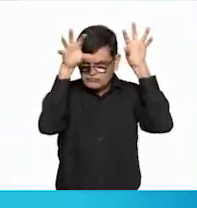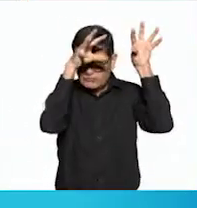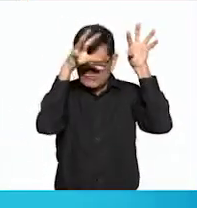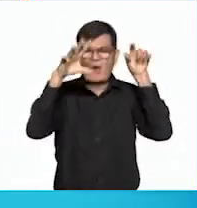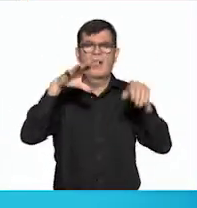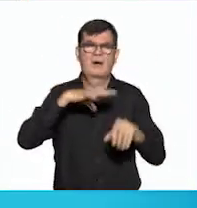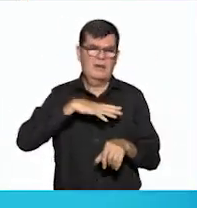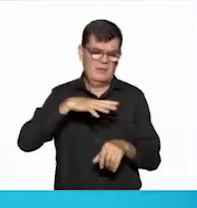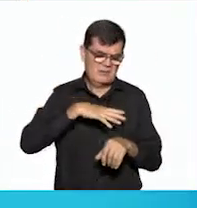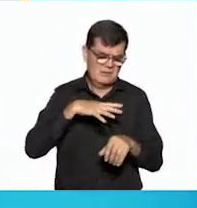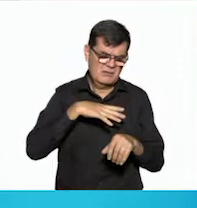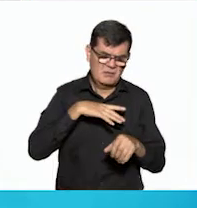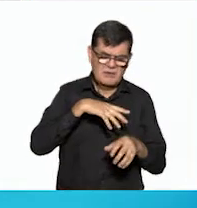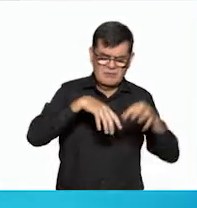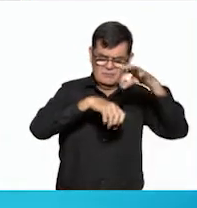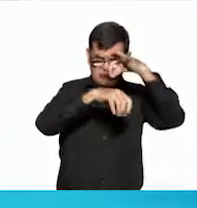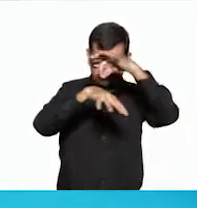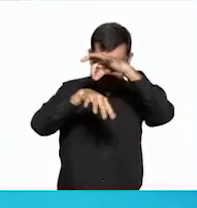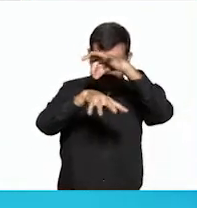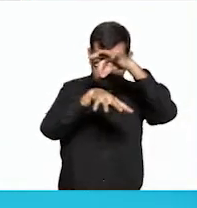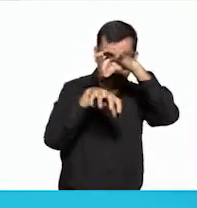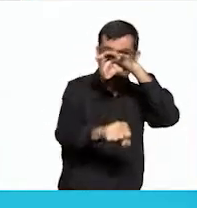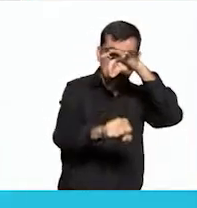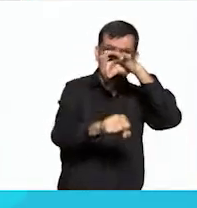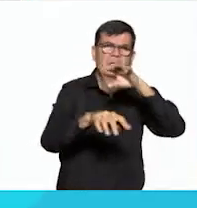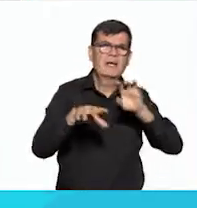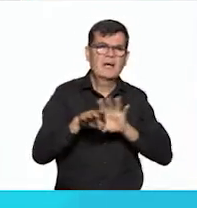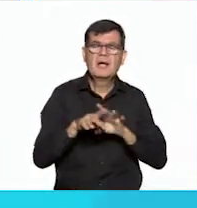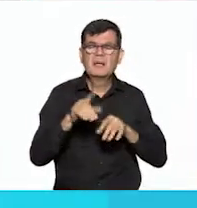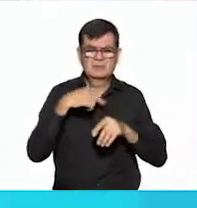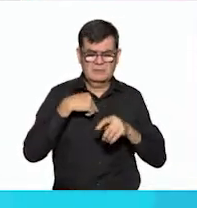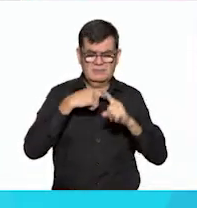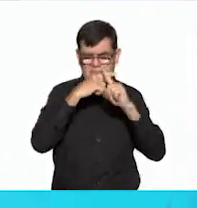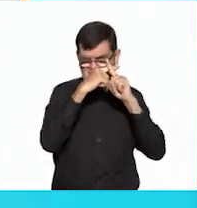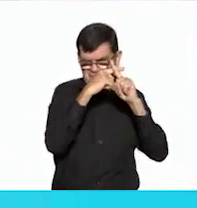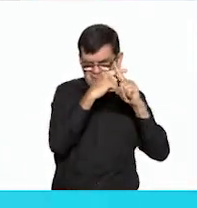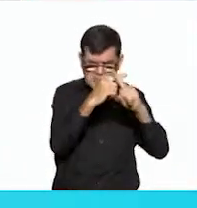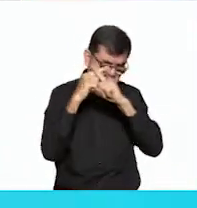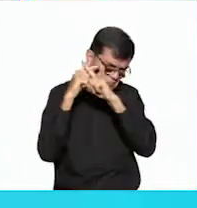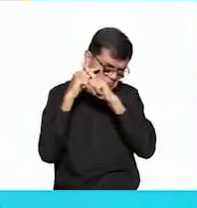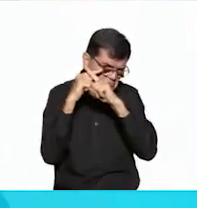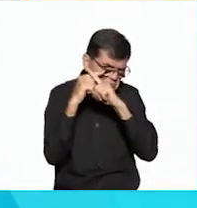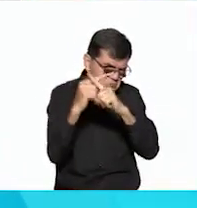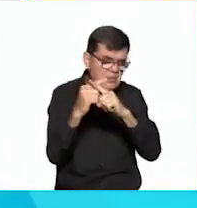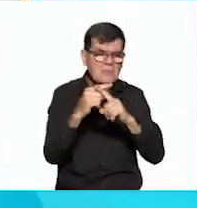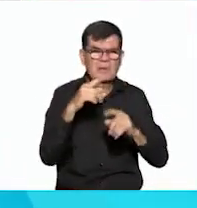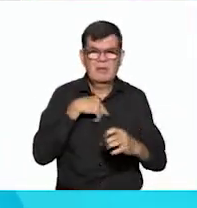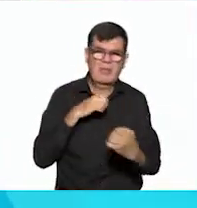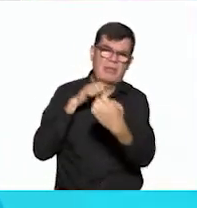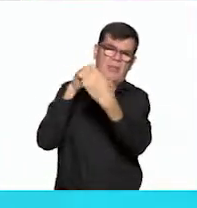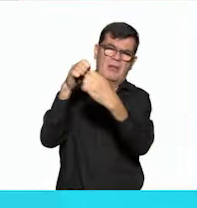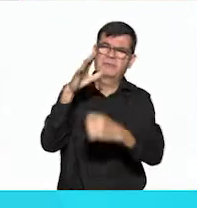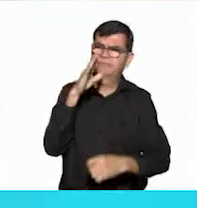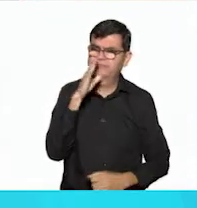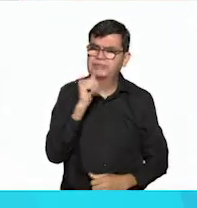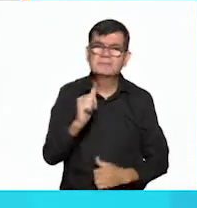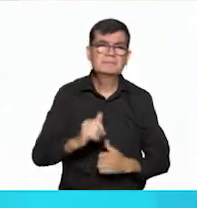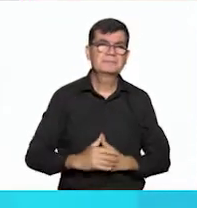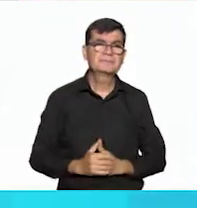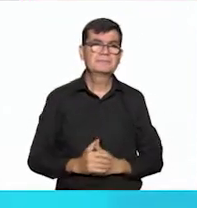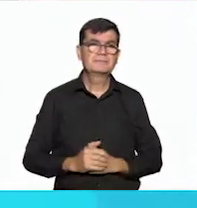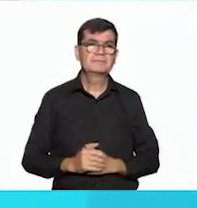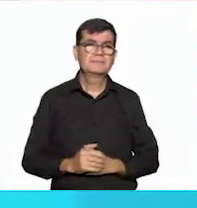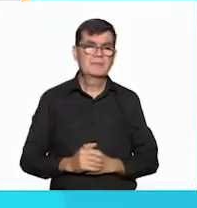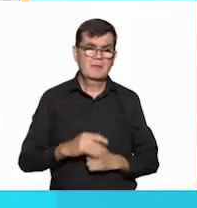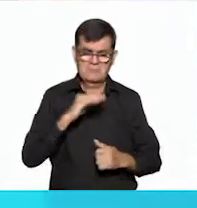radar, localizador global. Rayos X en los ojos, no las puedes